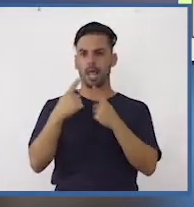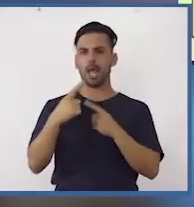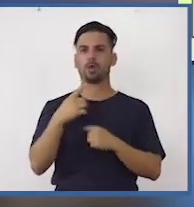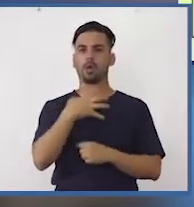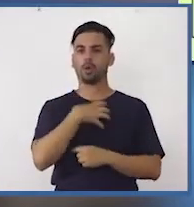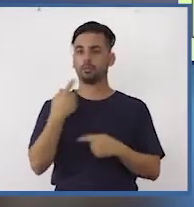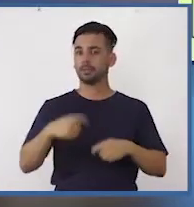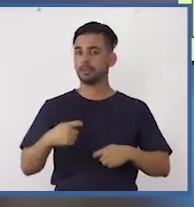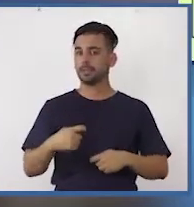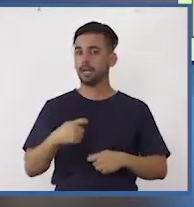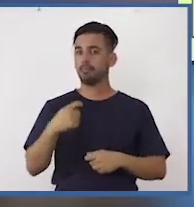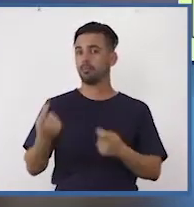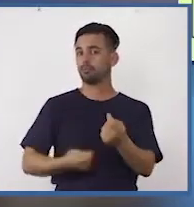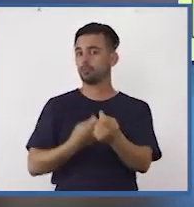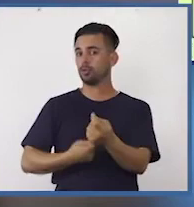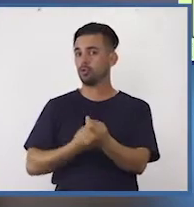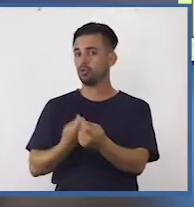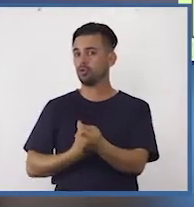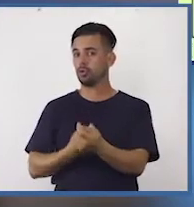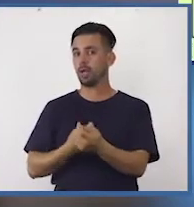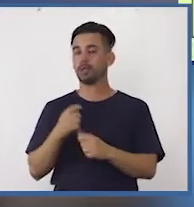práctica.